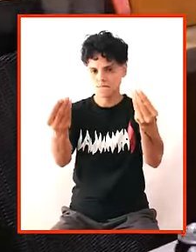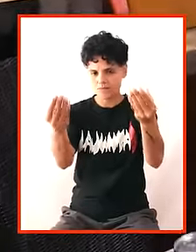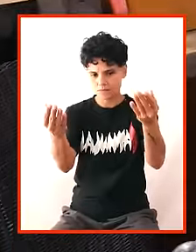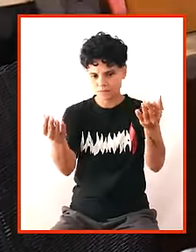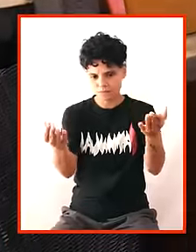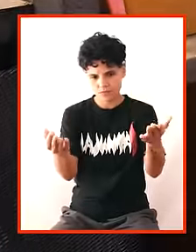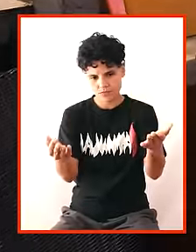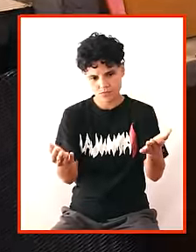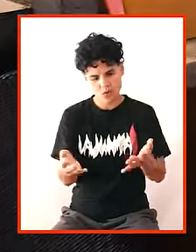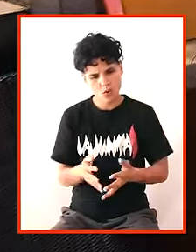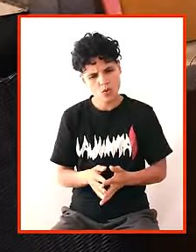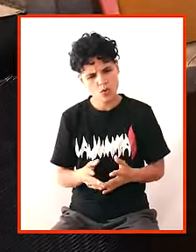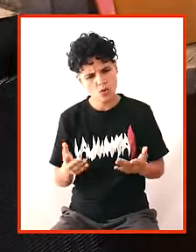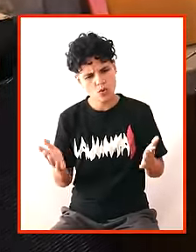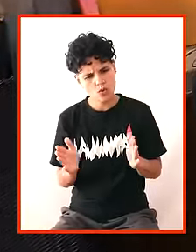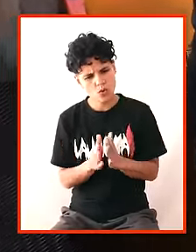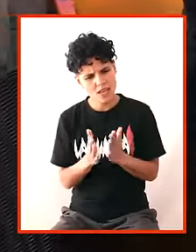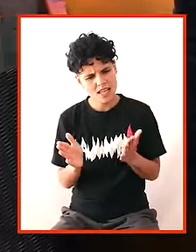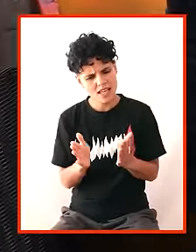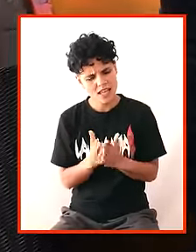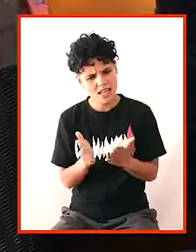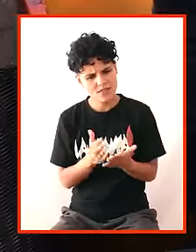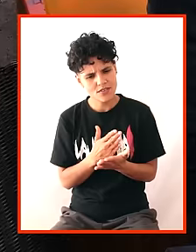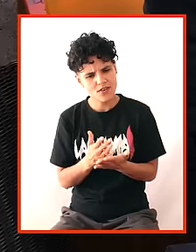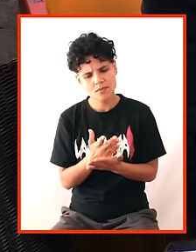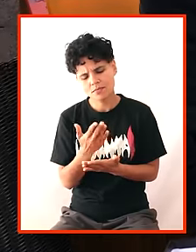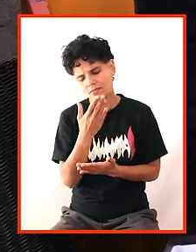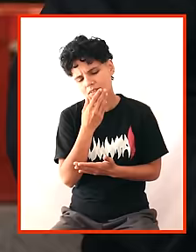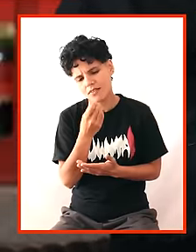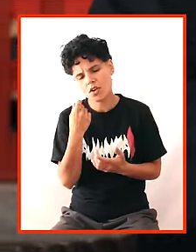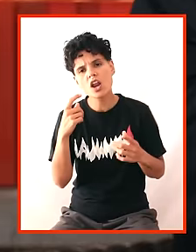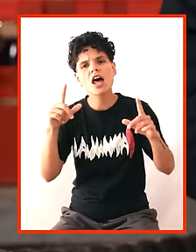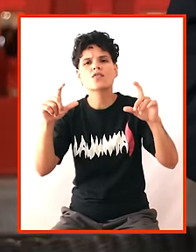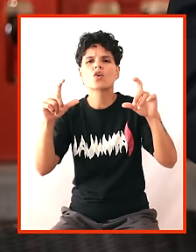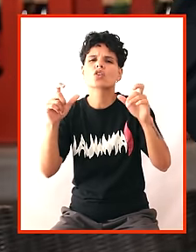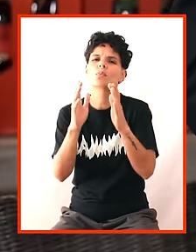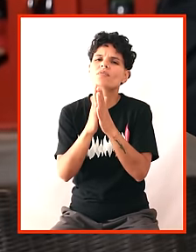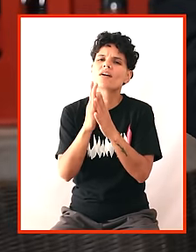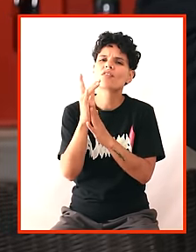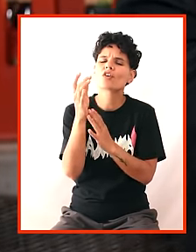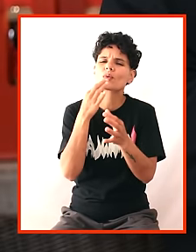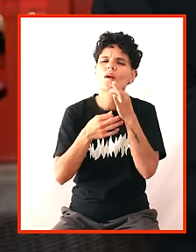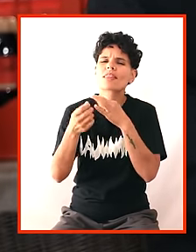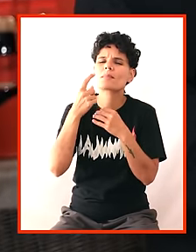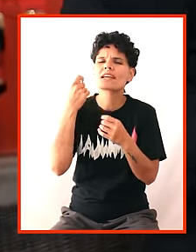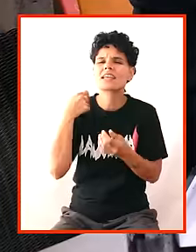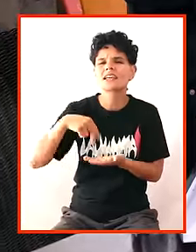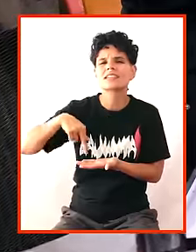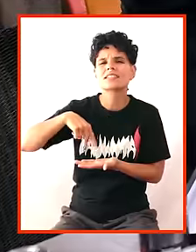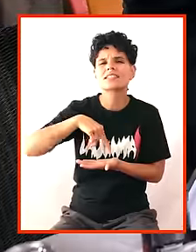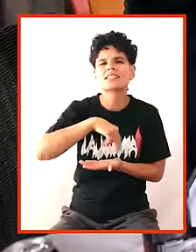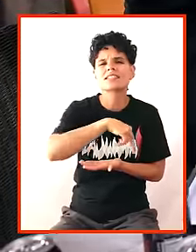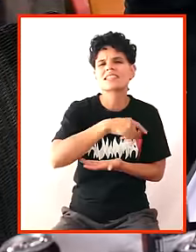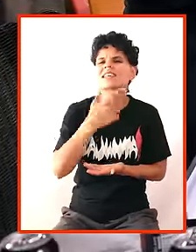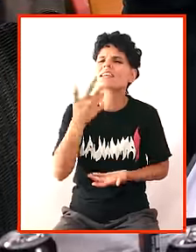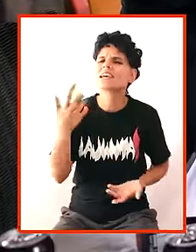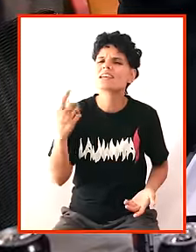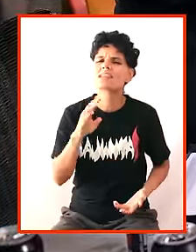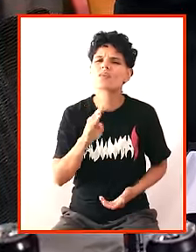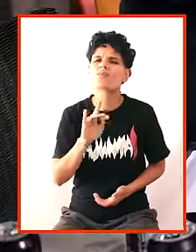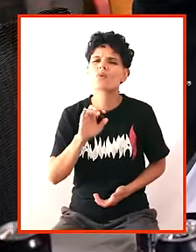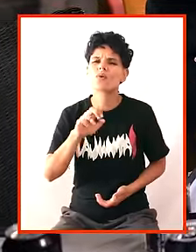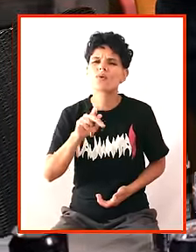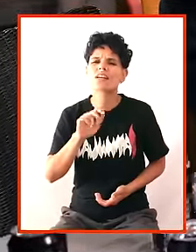A ver. No, un libro maravilloso. Con esta foto, hablemos un poquito de esto. Del bunkerito.